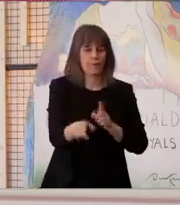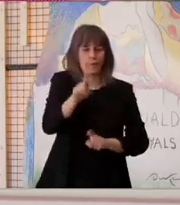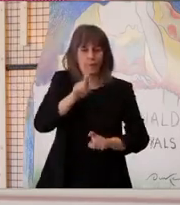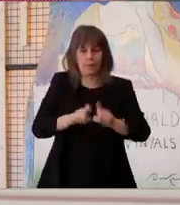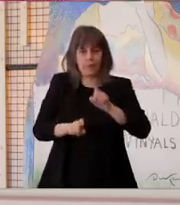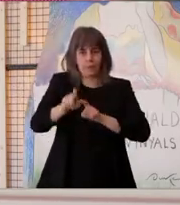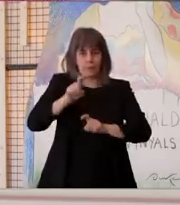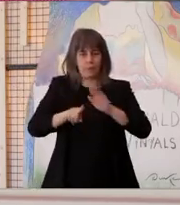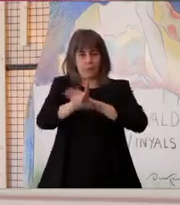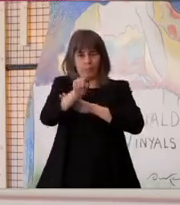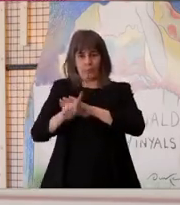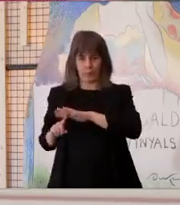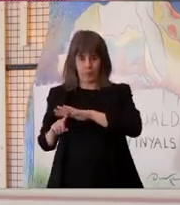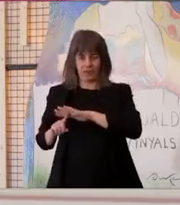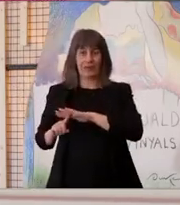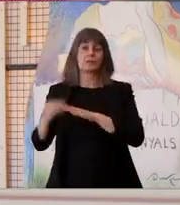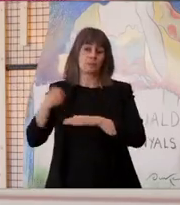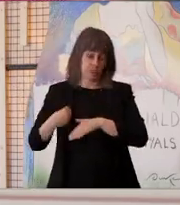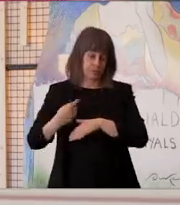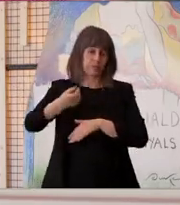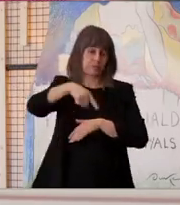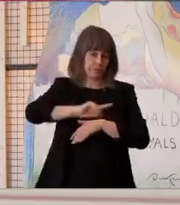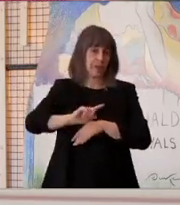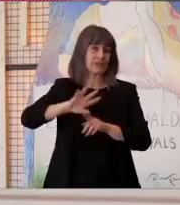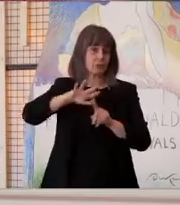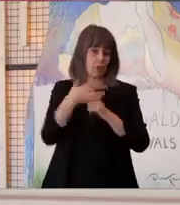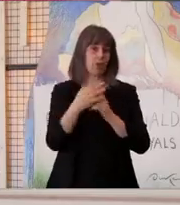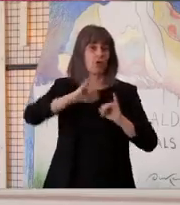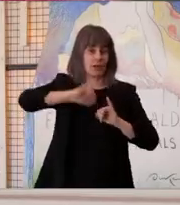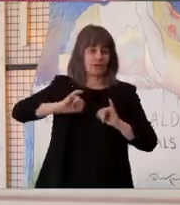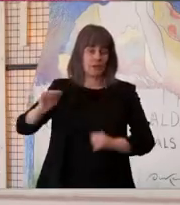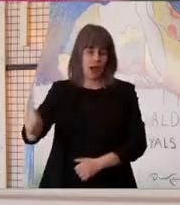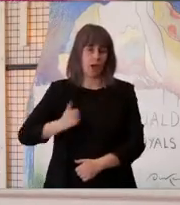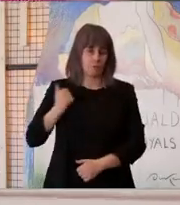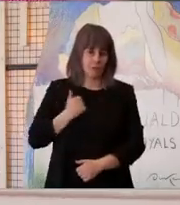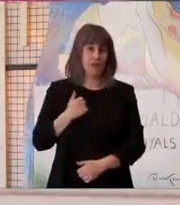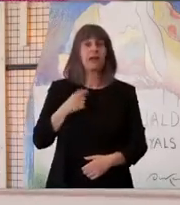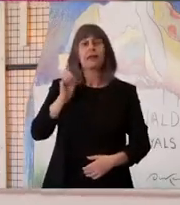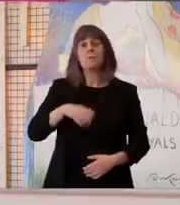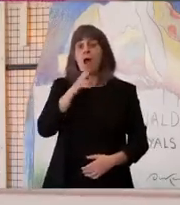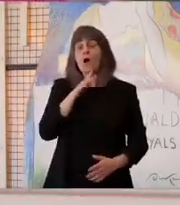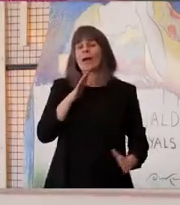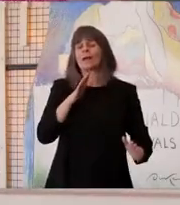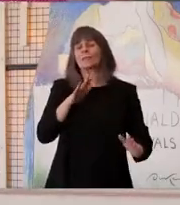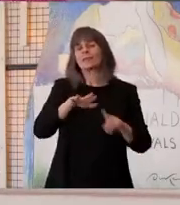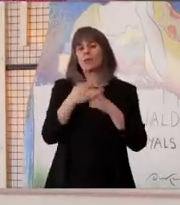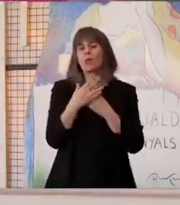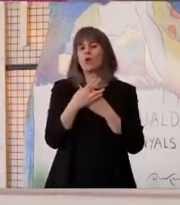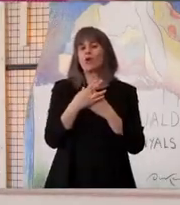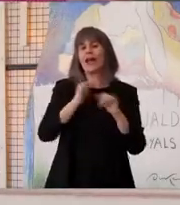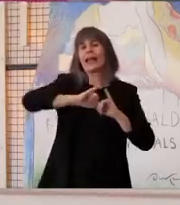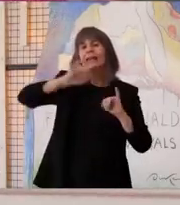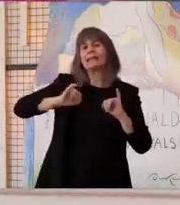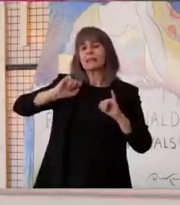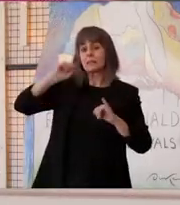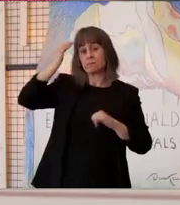ocurriendo aprovechan esta situación de crisis también de crisis de pensamiento de un nuevo paradigma